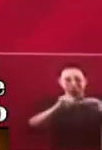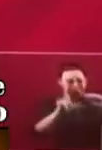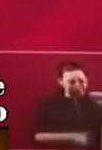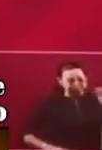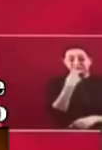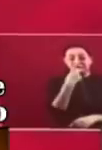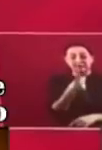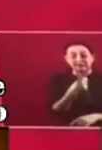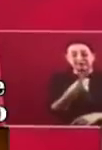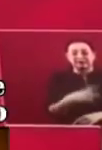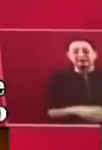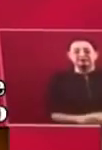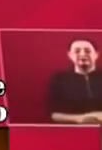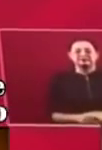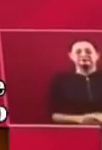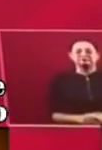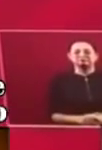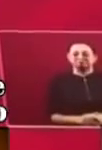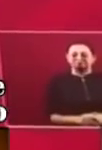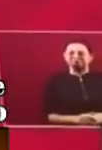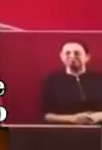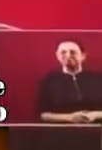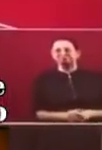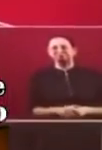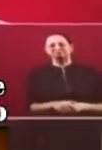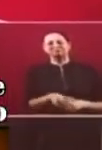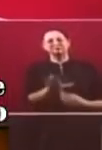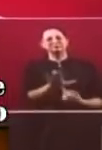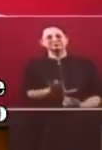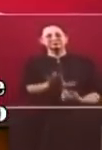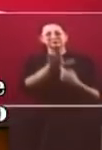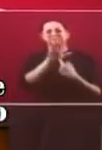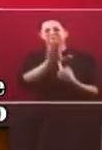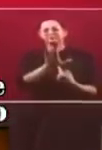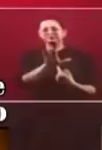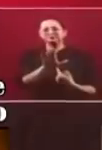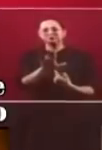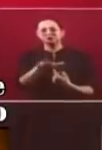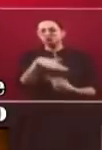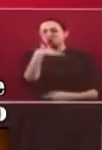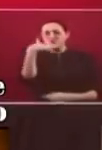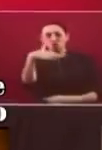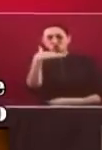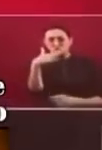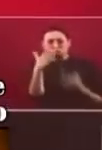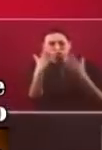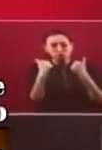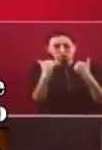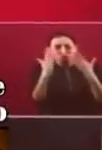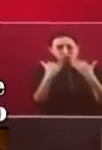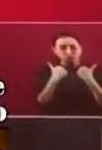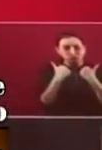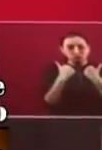de México. Vamos a demostrar que si no hay corrupción,